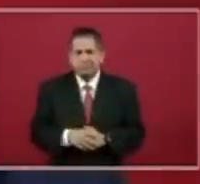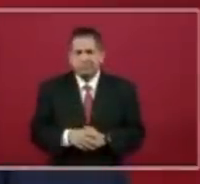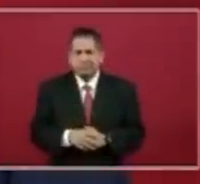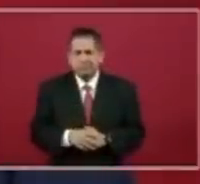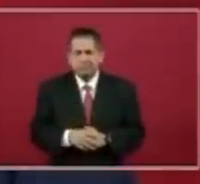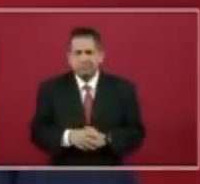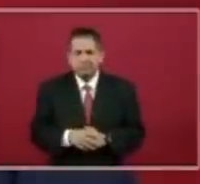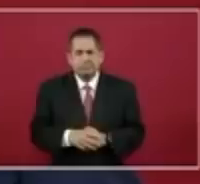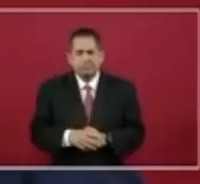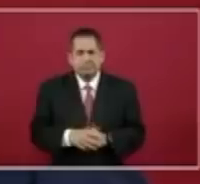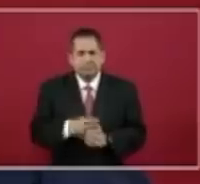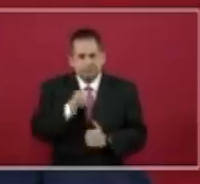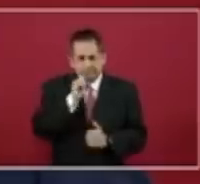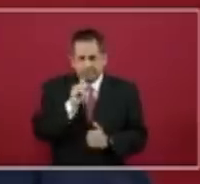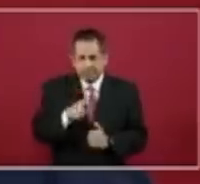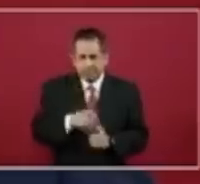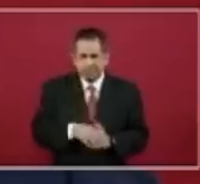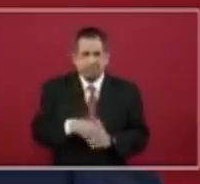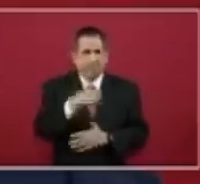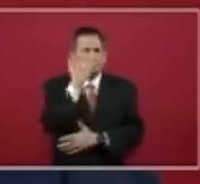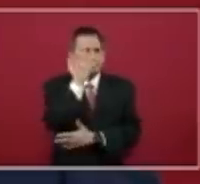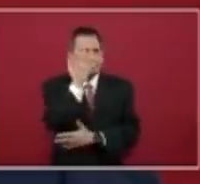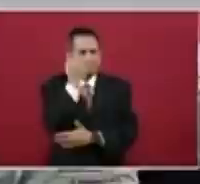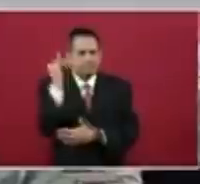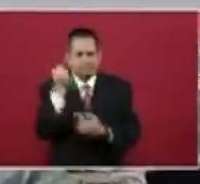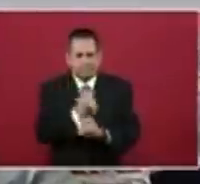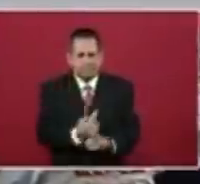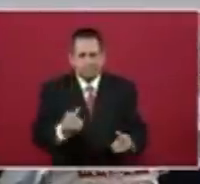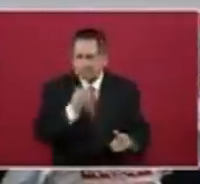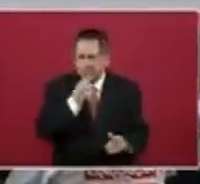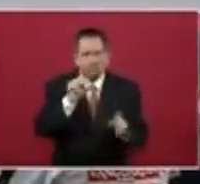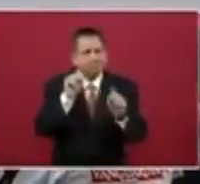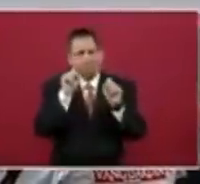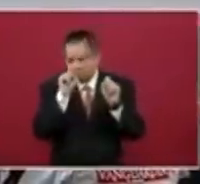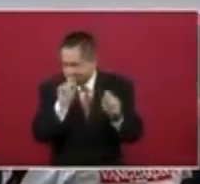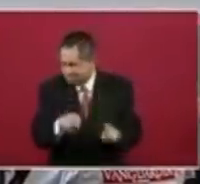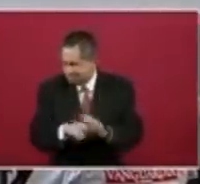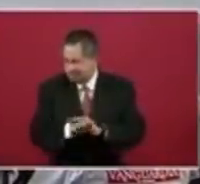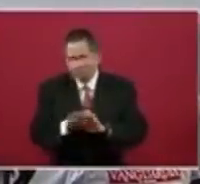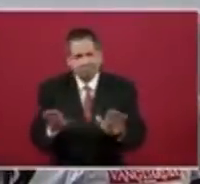las estancias infantiles.